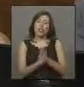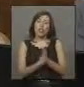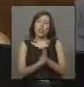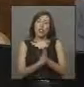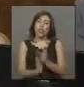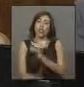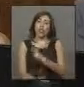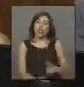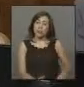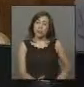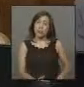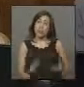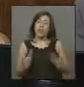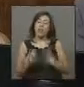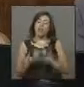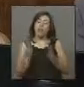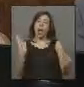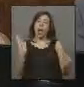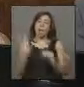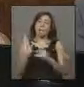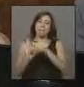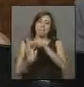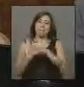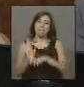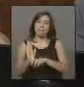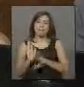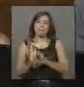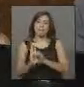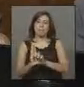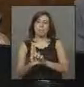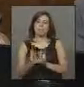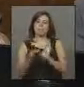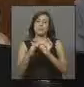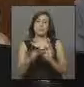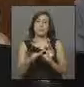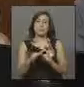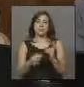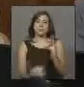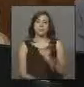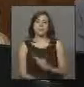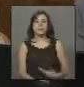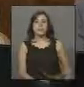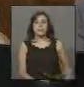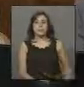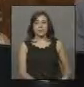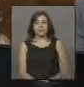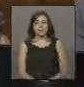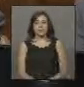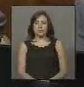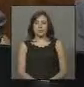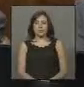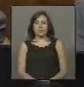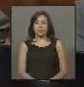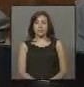que le demos un gran apoyo a este proyecto de ley. Muchas gracias, señor presidente. He dicho.